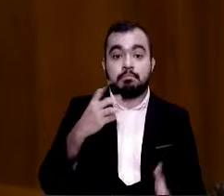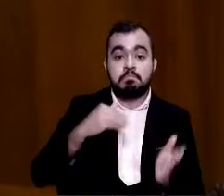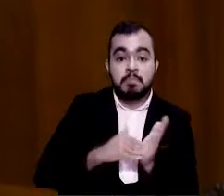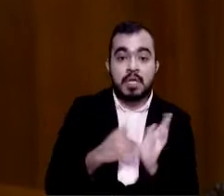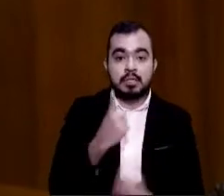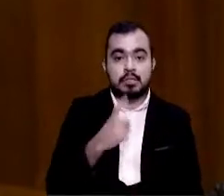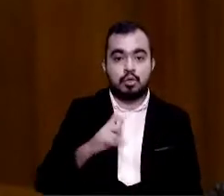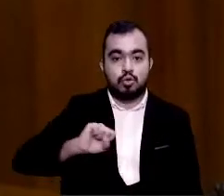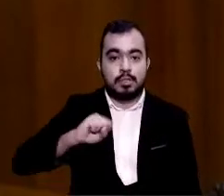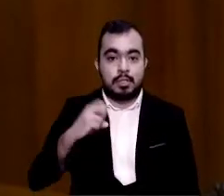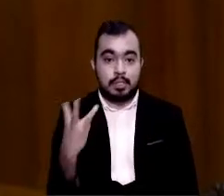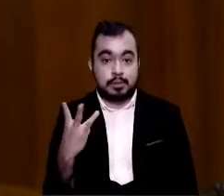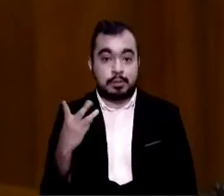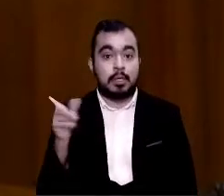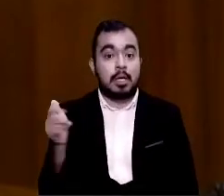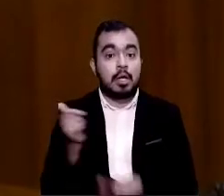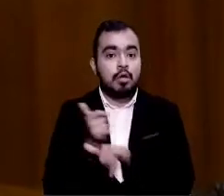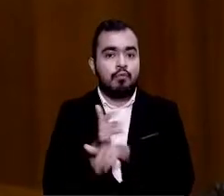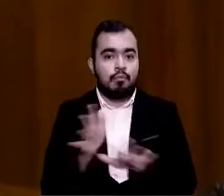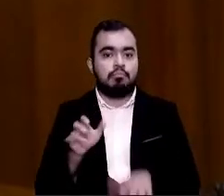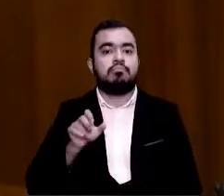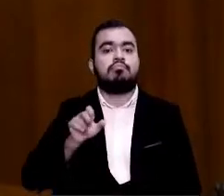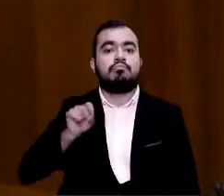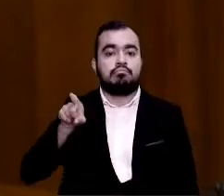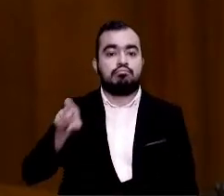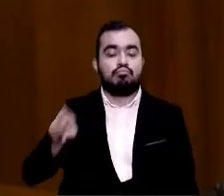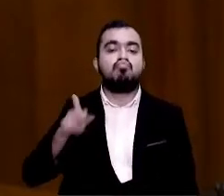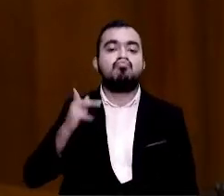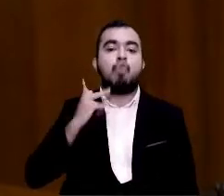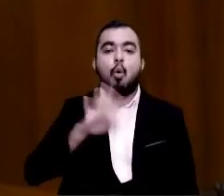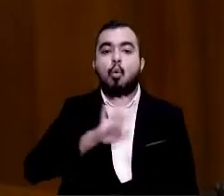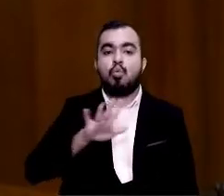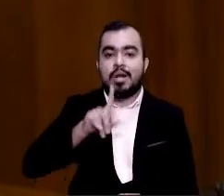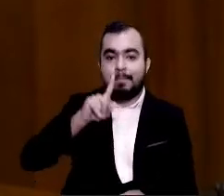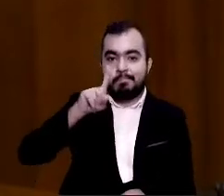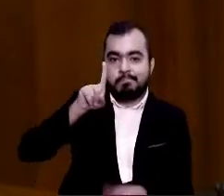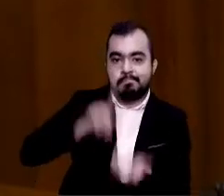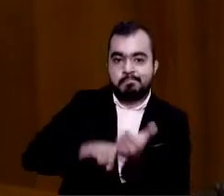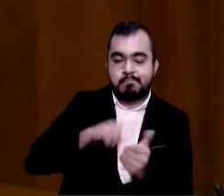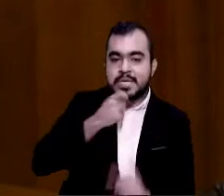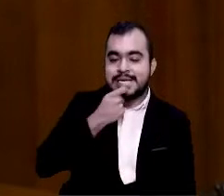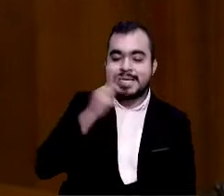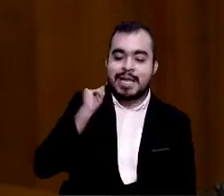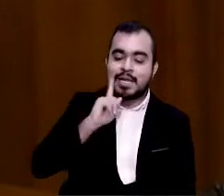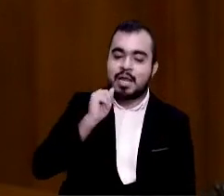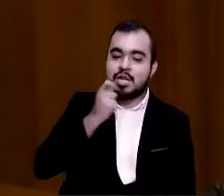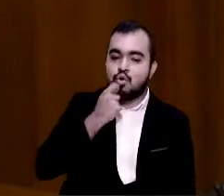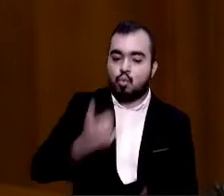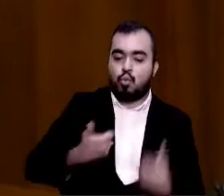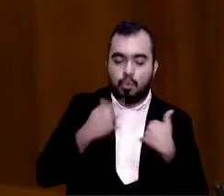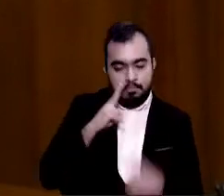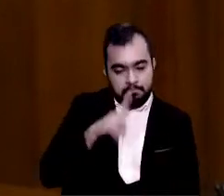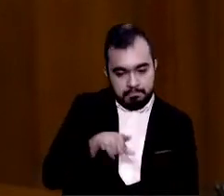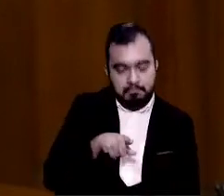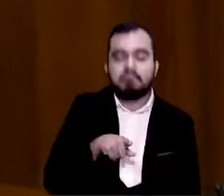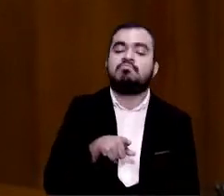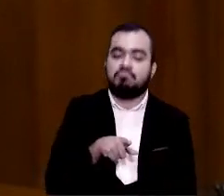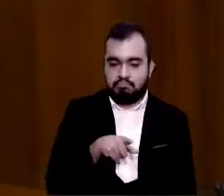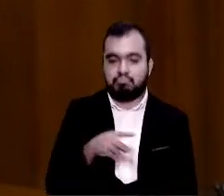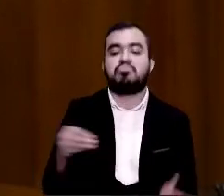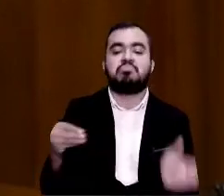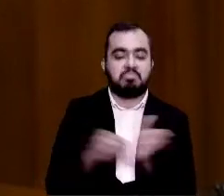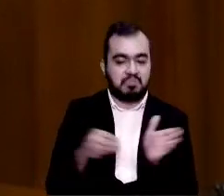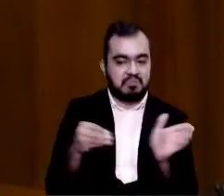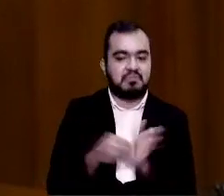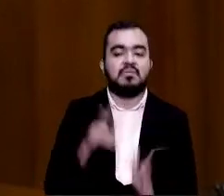33.163. Información que ha ratificado la Procuraduría de Protección de Niñas, Niños y Adolescentes al referir que esta práctica continúa siendo una realidad,